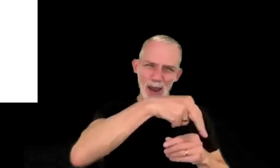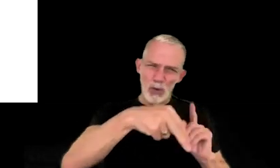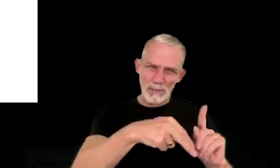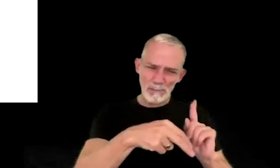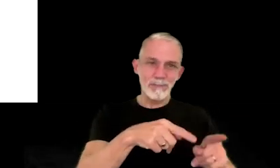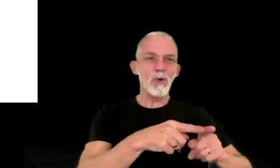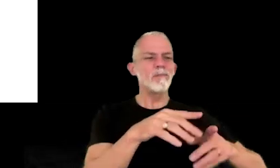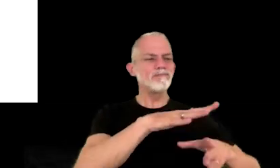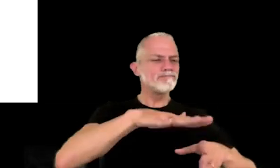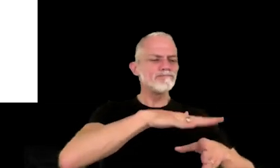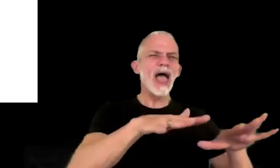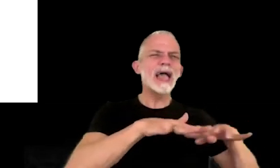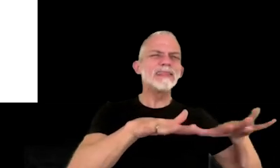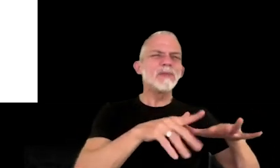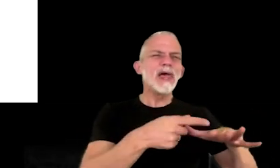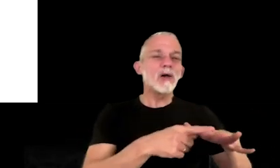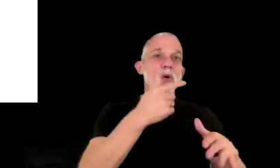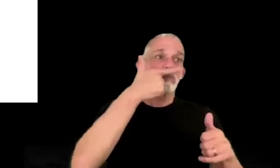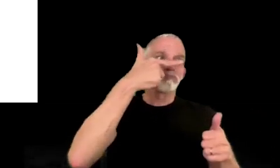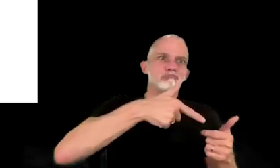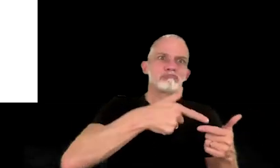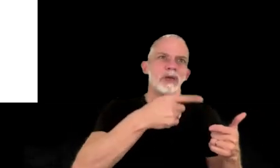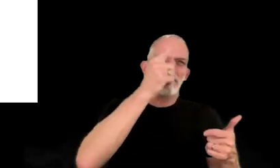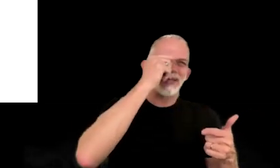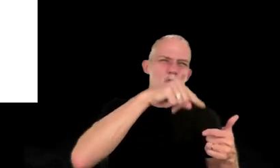actividades con combustibles fósiles.